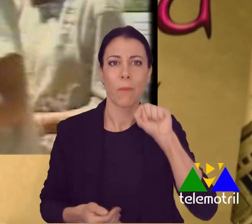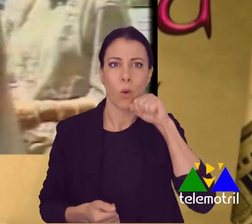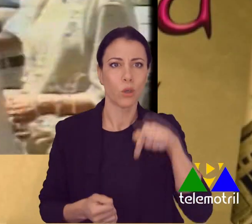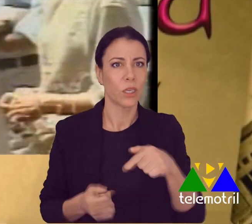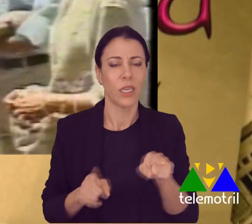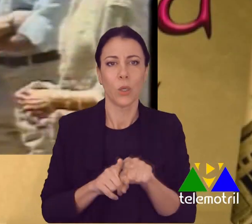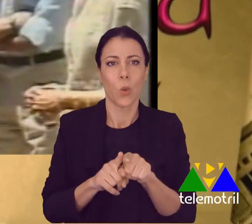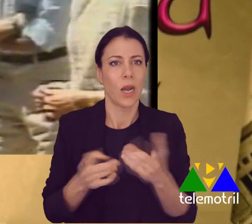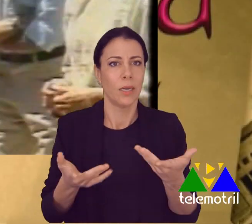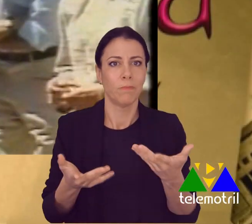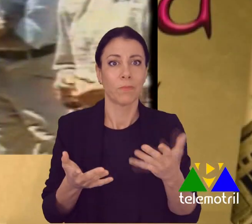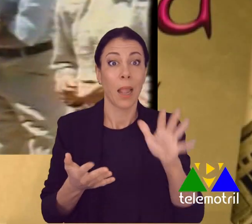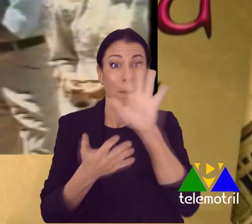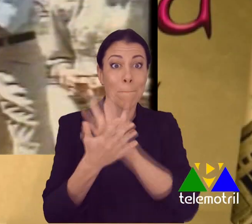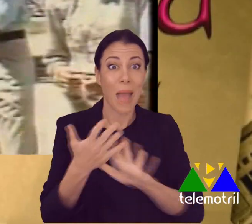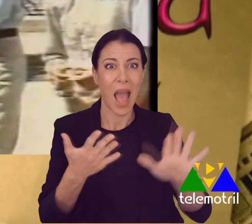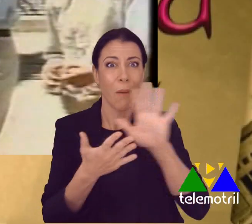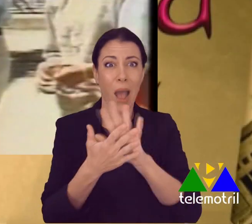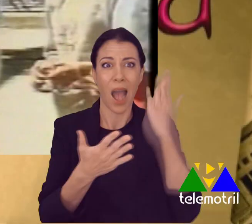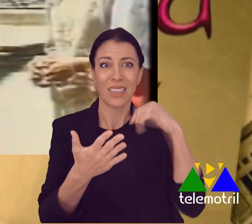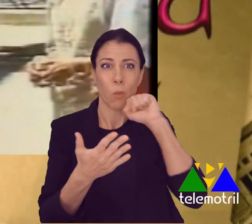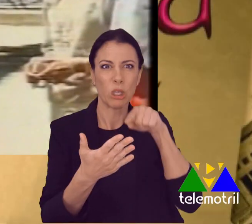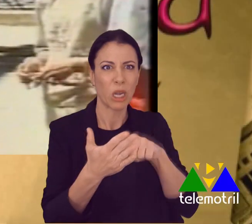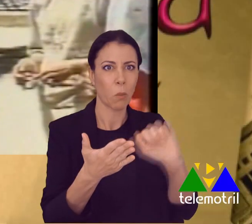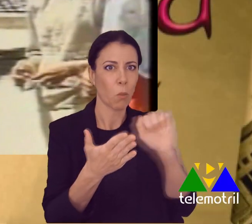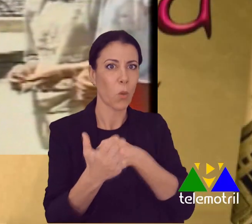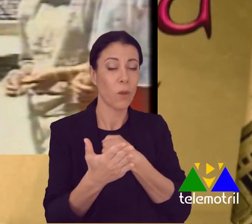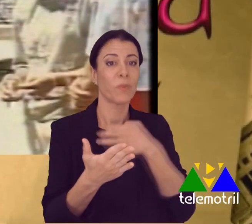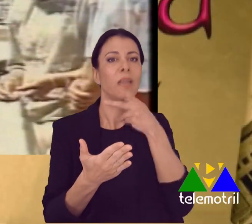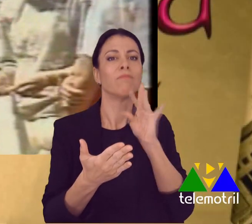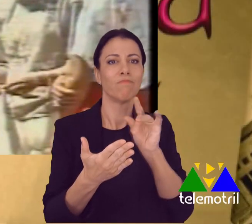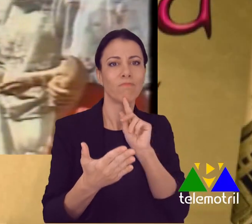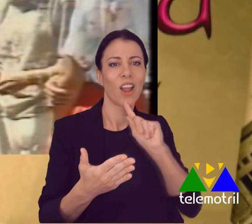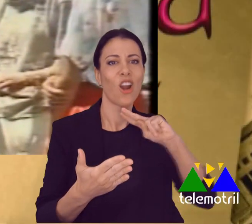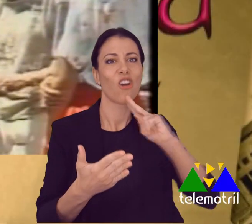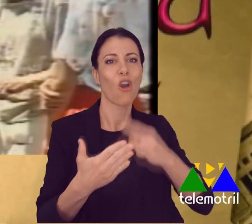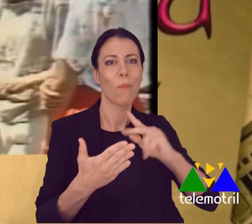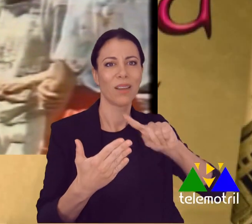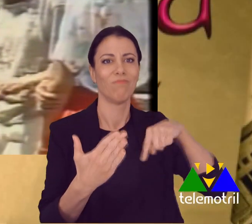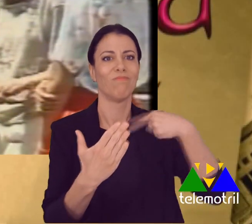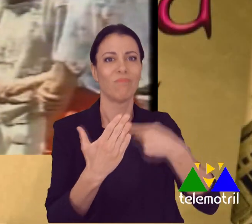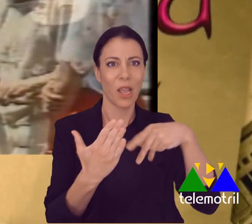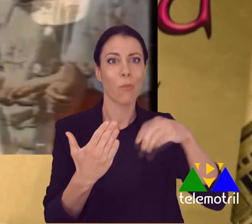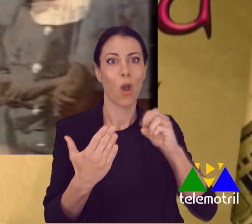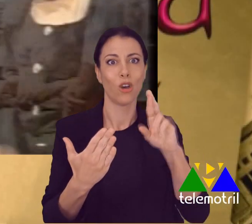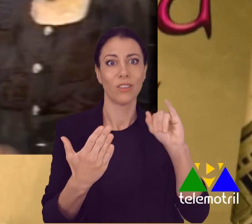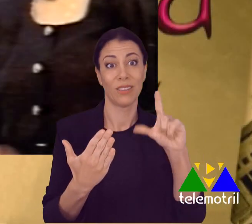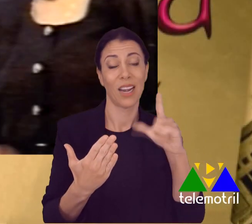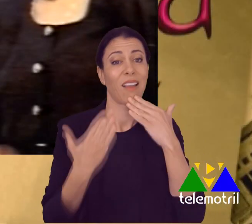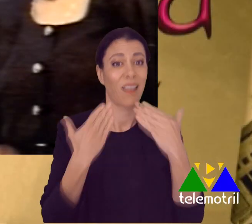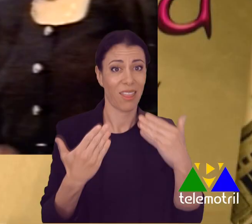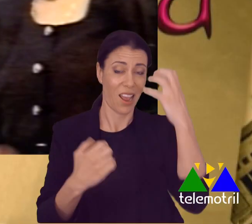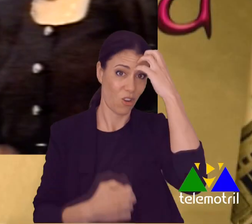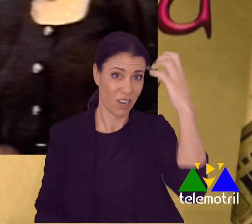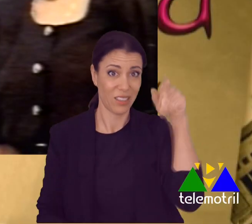puso quizás en el mapa por las venidas, idas y venidas de los reyes de Bélgica. Y